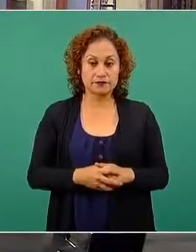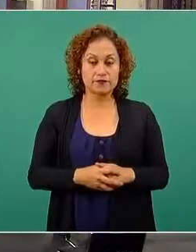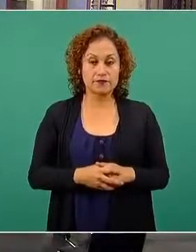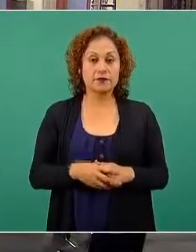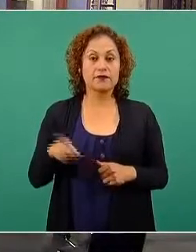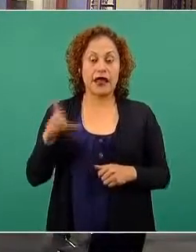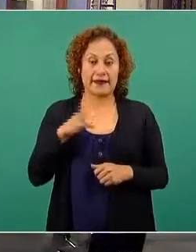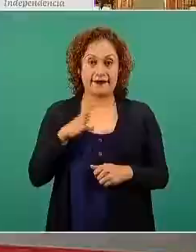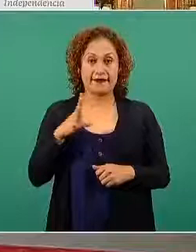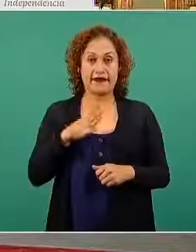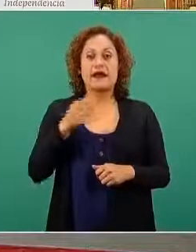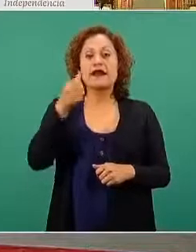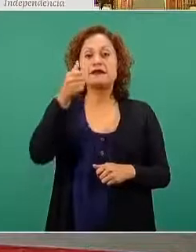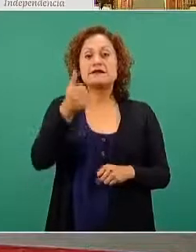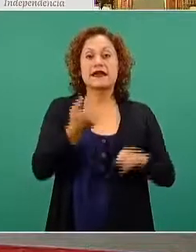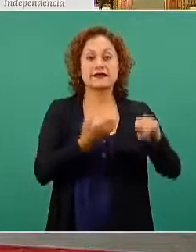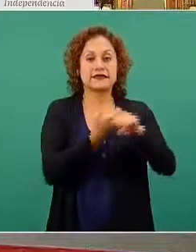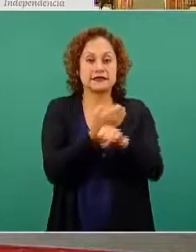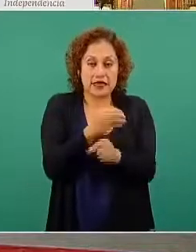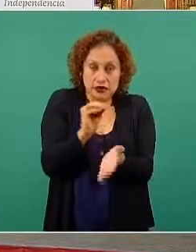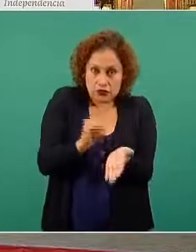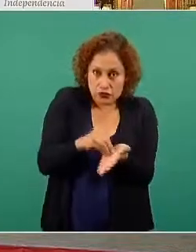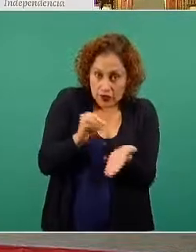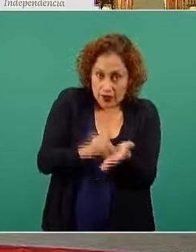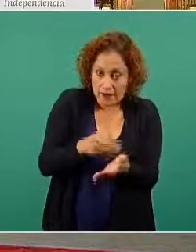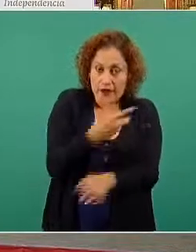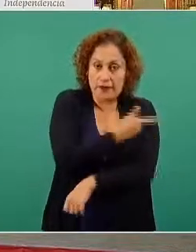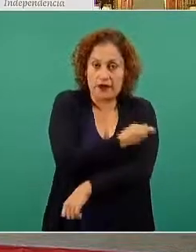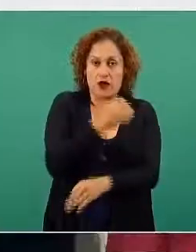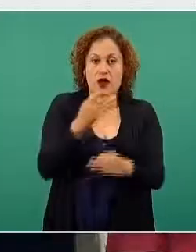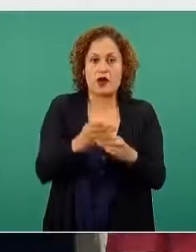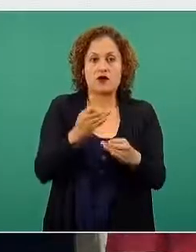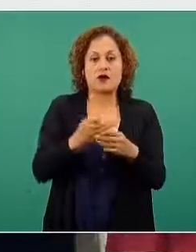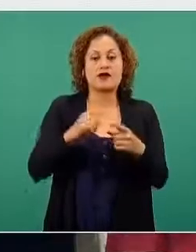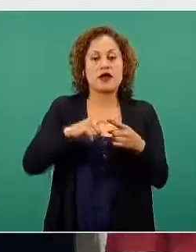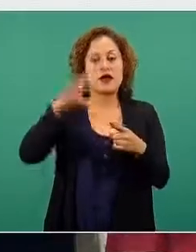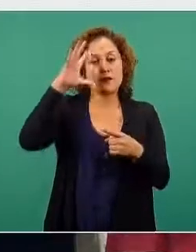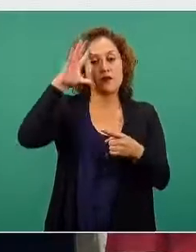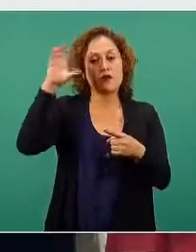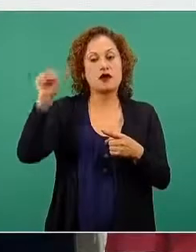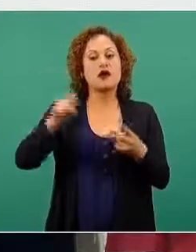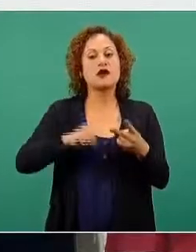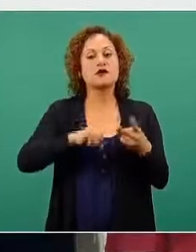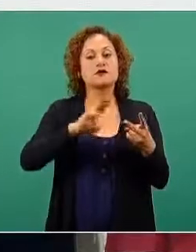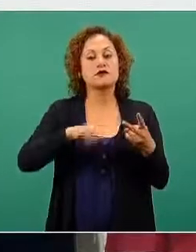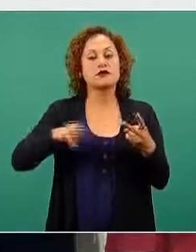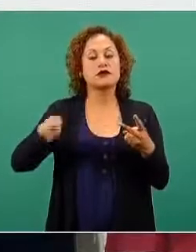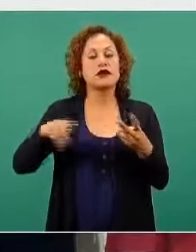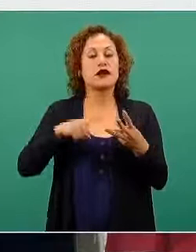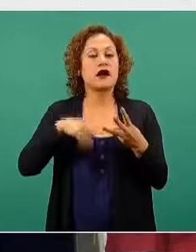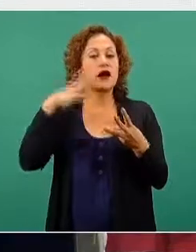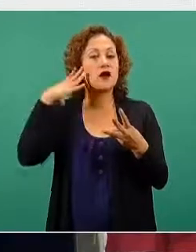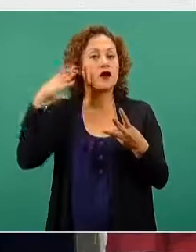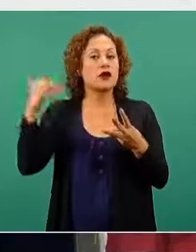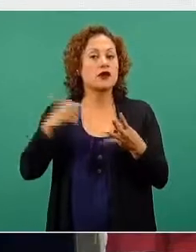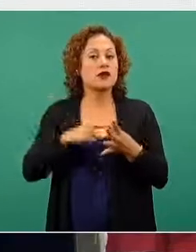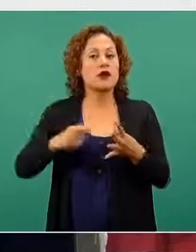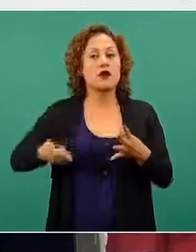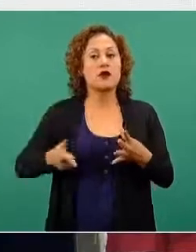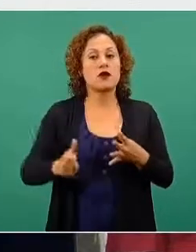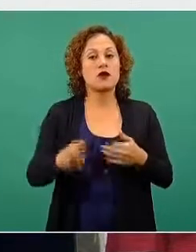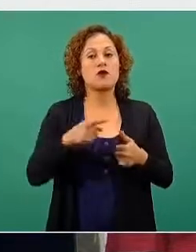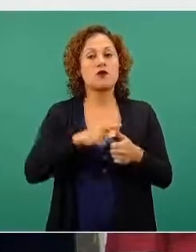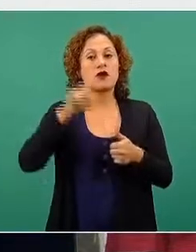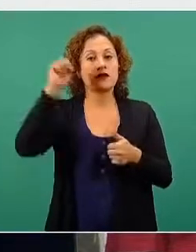hay 6 activos: Morelos, Michoacán, Colima, Guanajuato, San Luis